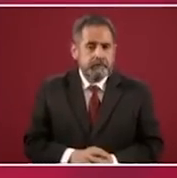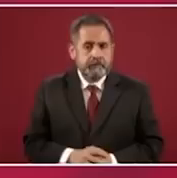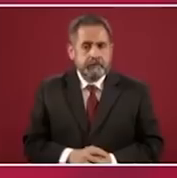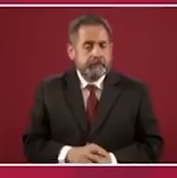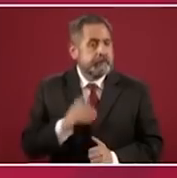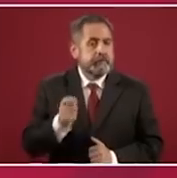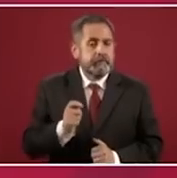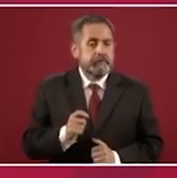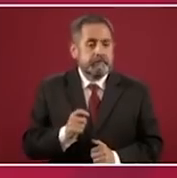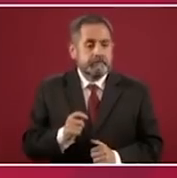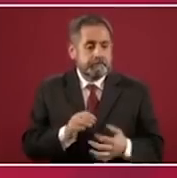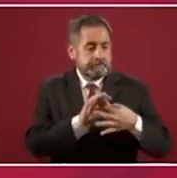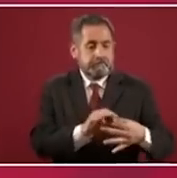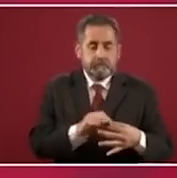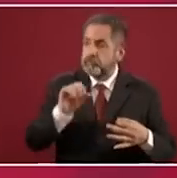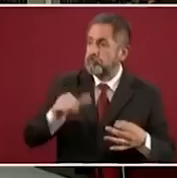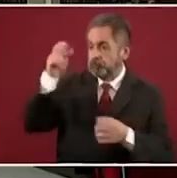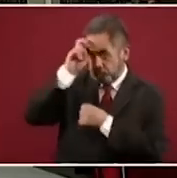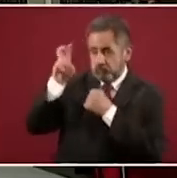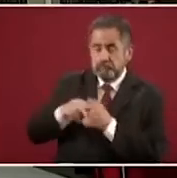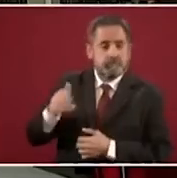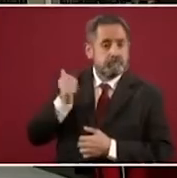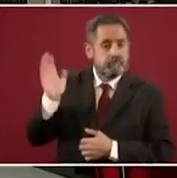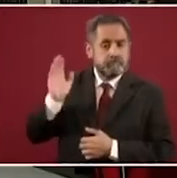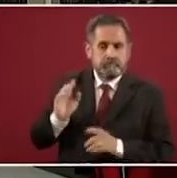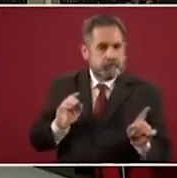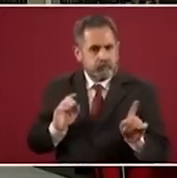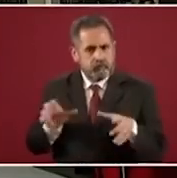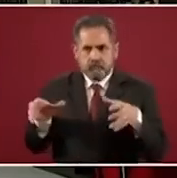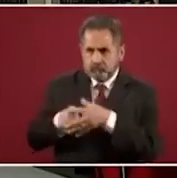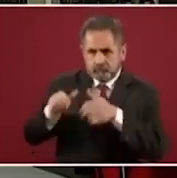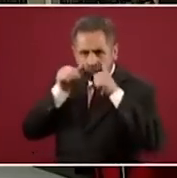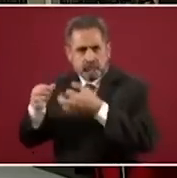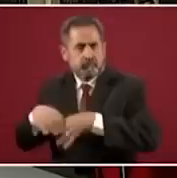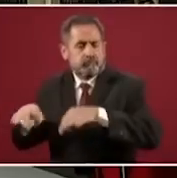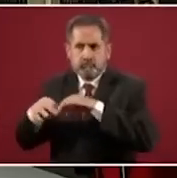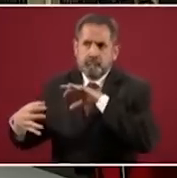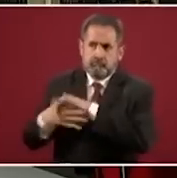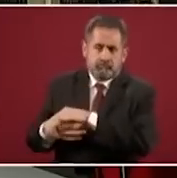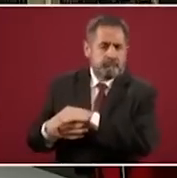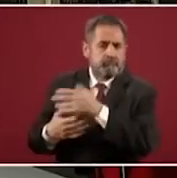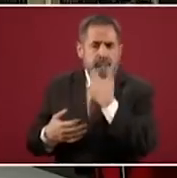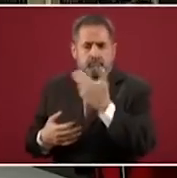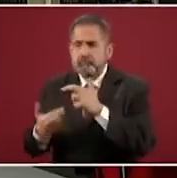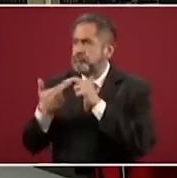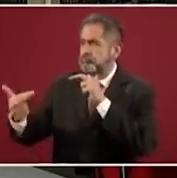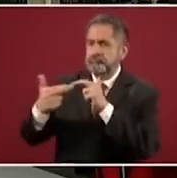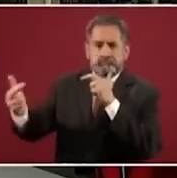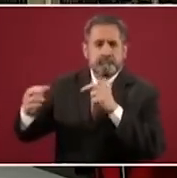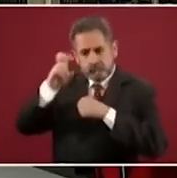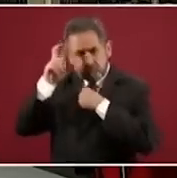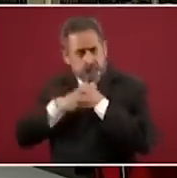Esto no quiere decir que no nos importe Europa, desde luego que sí, tenemos relaciones con todos los países